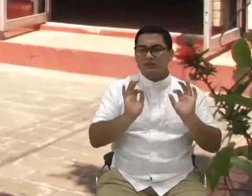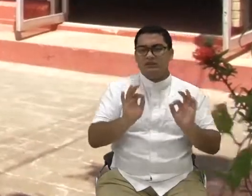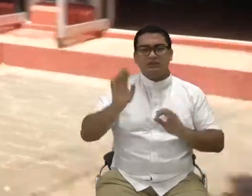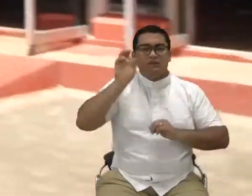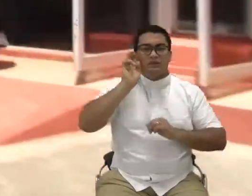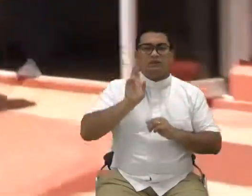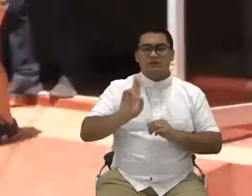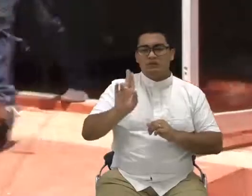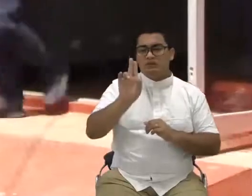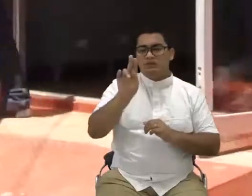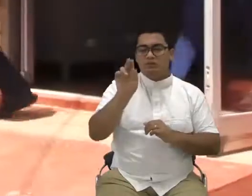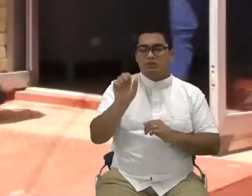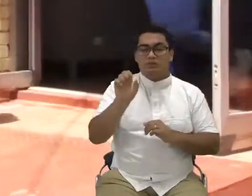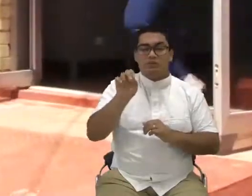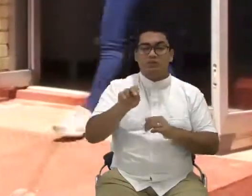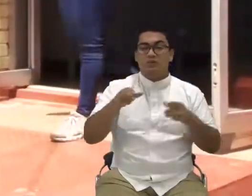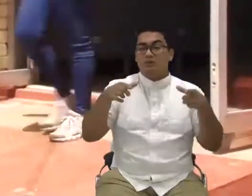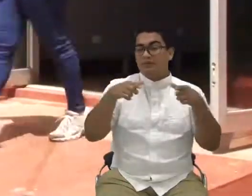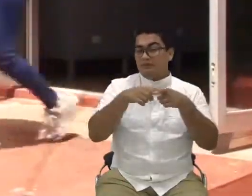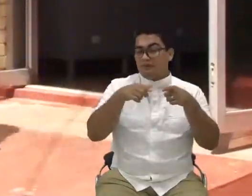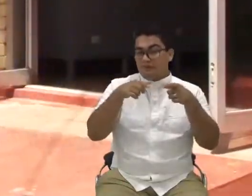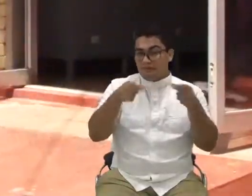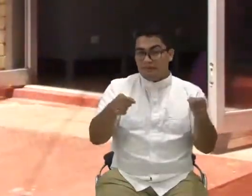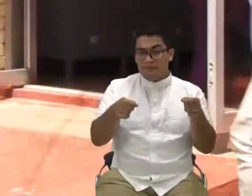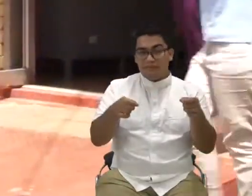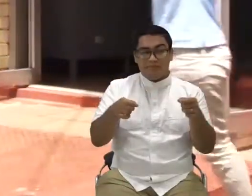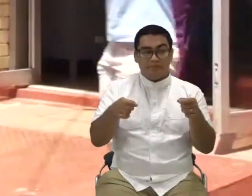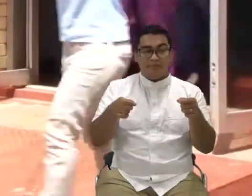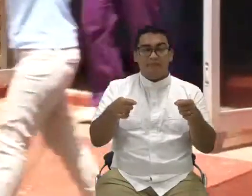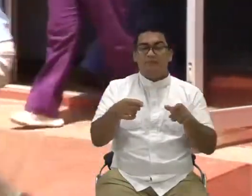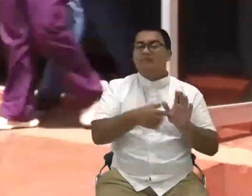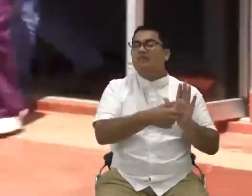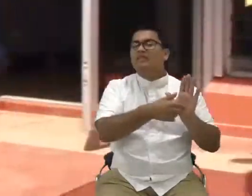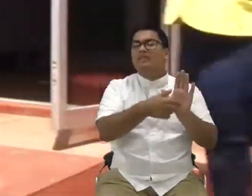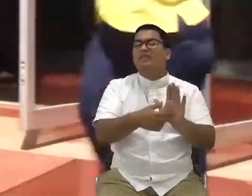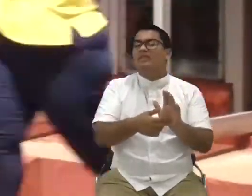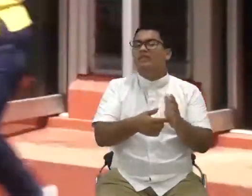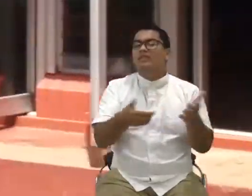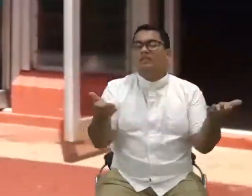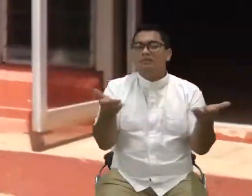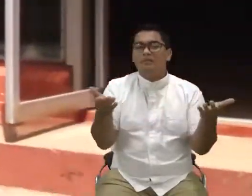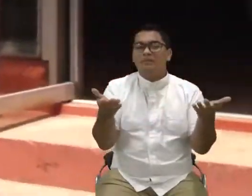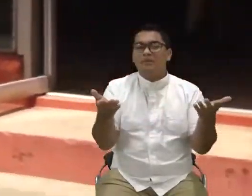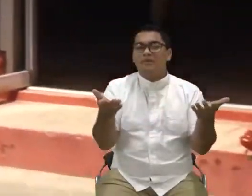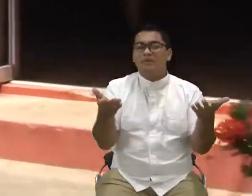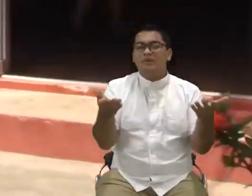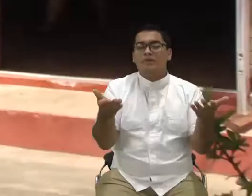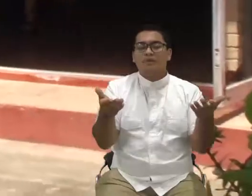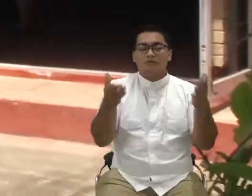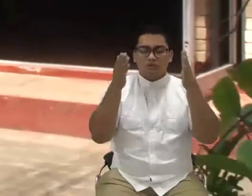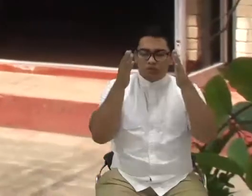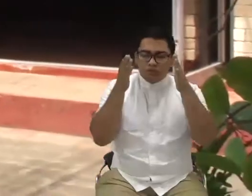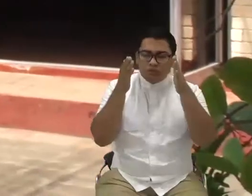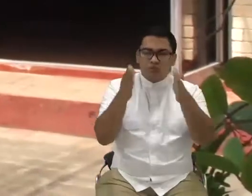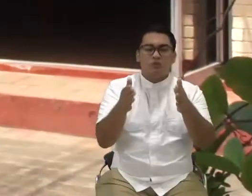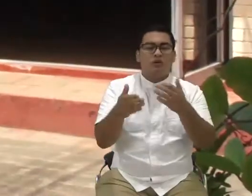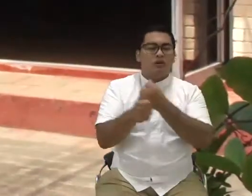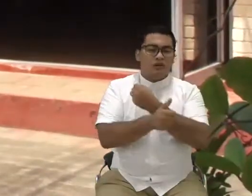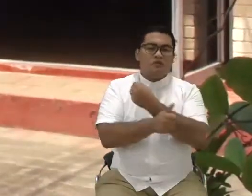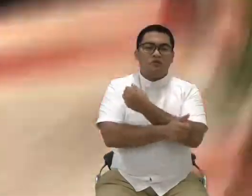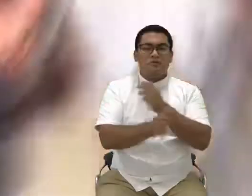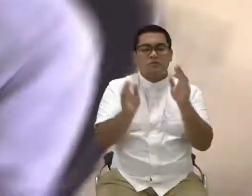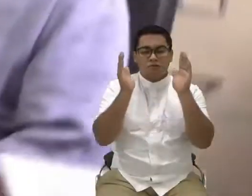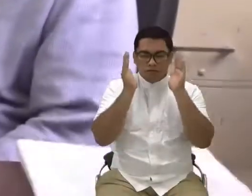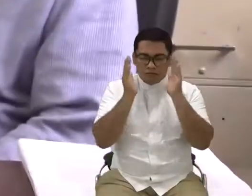como Universidad Nacional, como UNAM Managua, está proyectada a lo que es el servicio a nuestra comunidad,